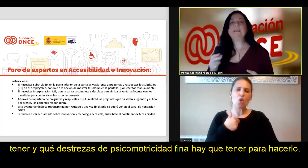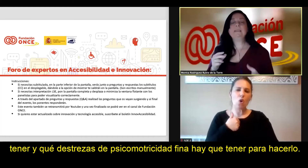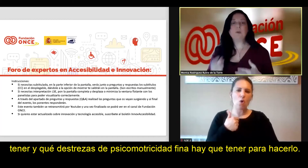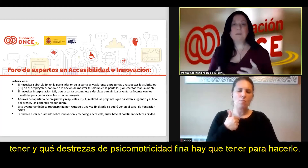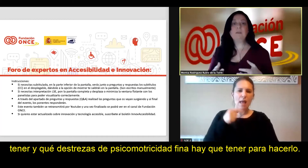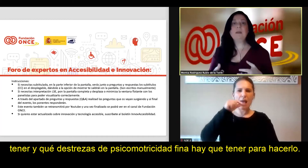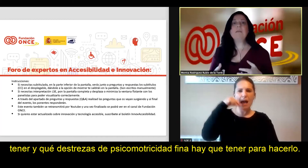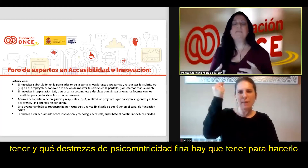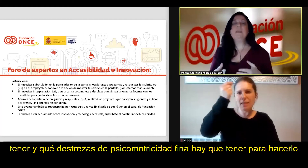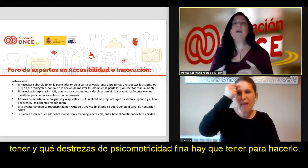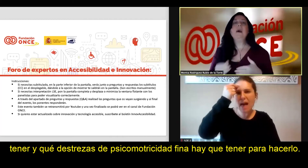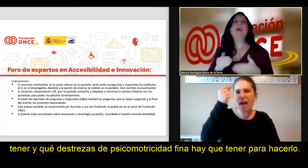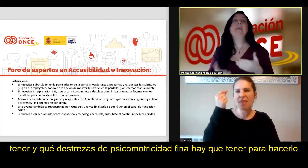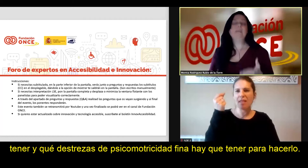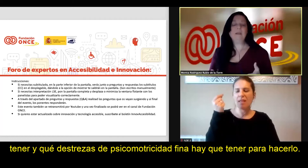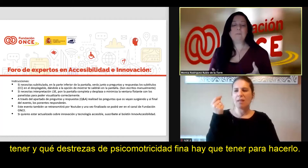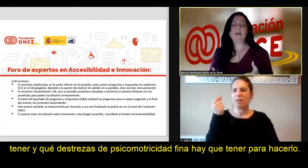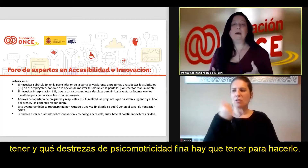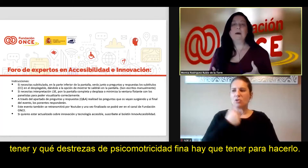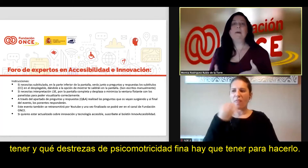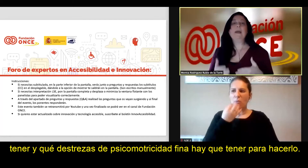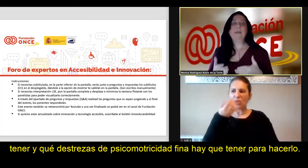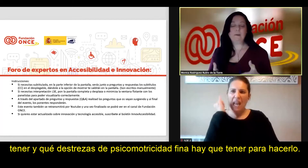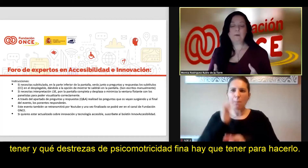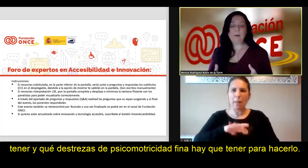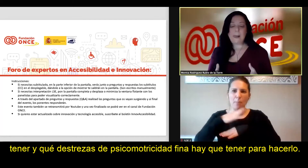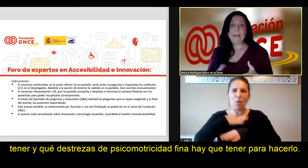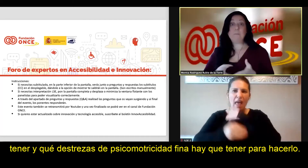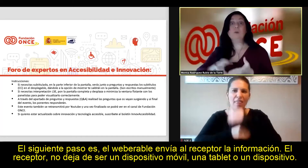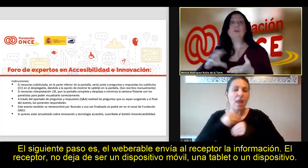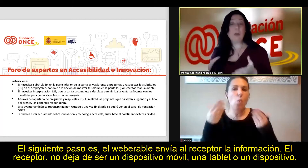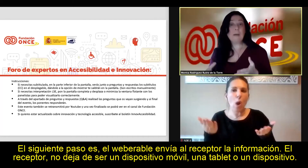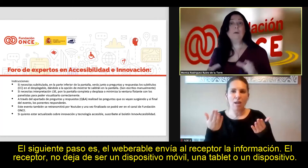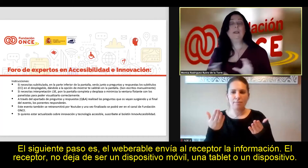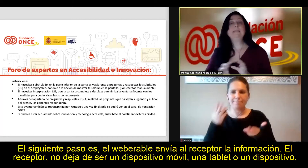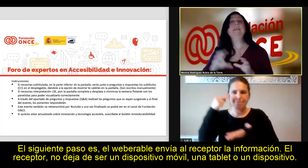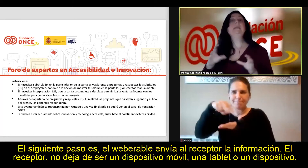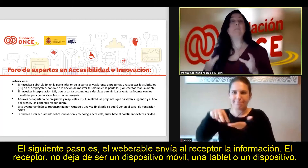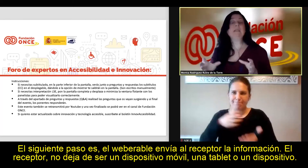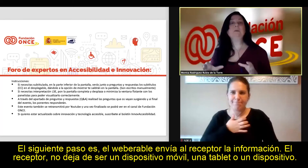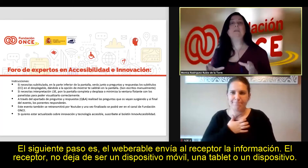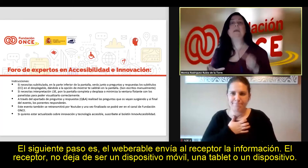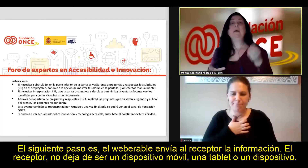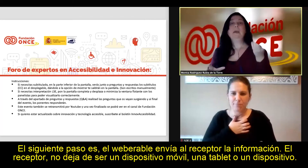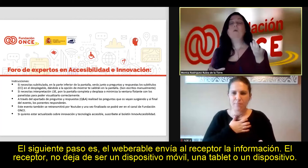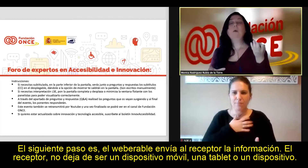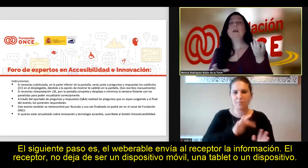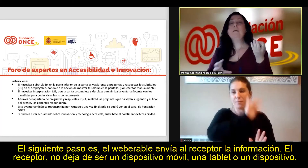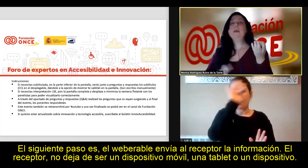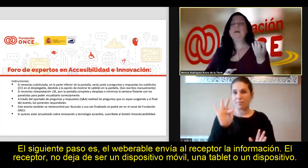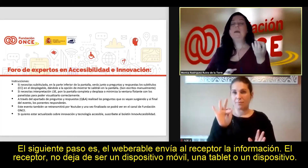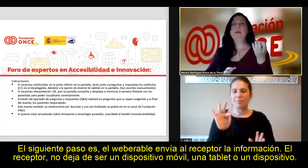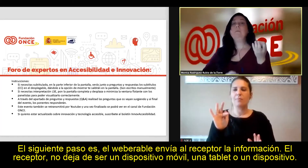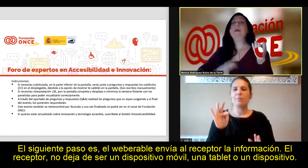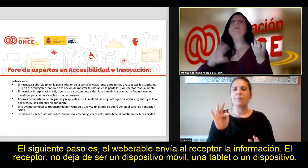de psicometricidad fina hay que tener para hacerlo. Por otro lado, el siguiente paso es el